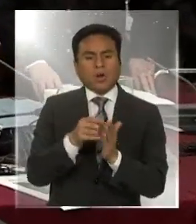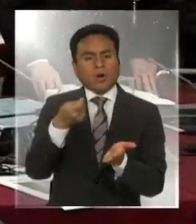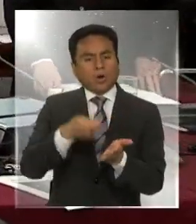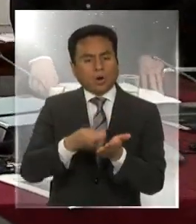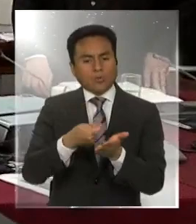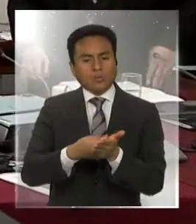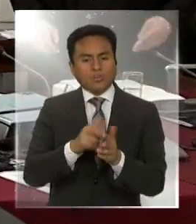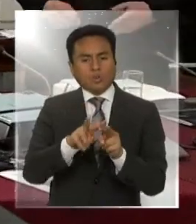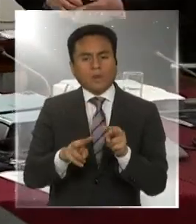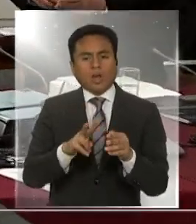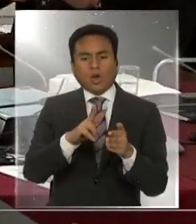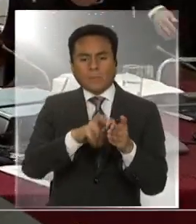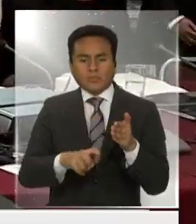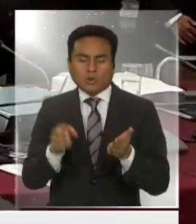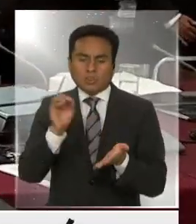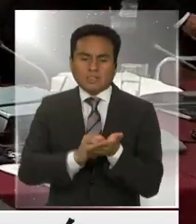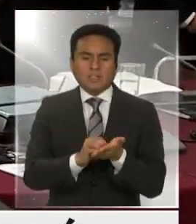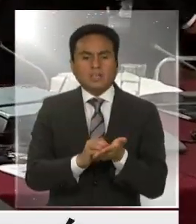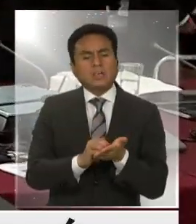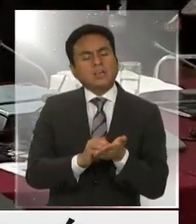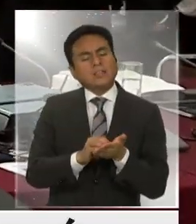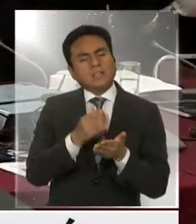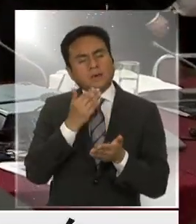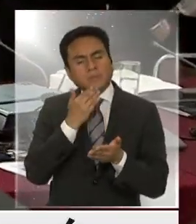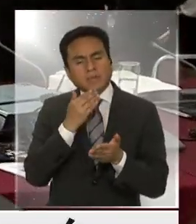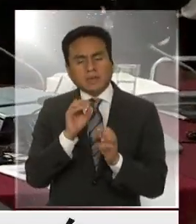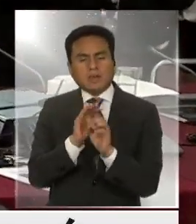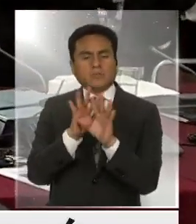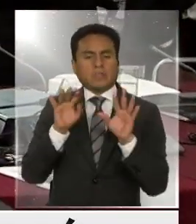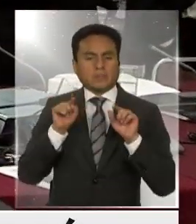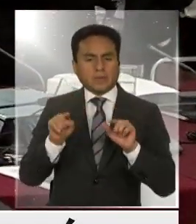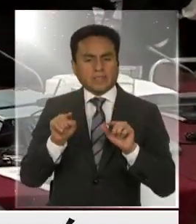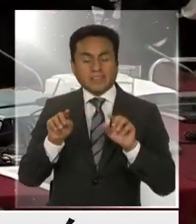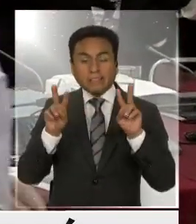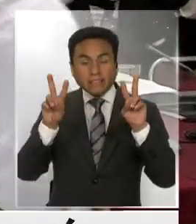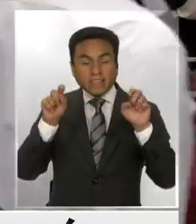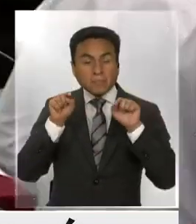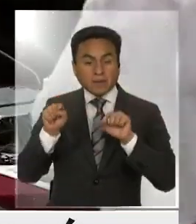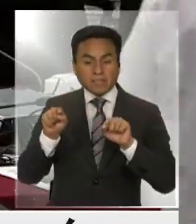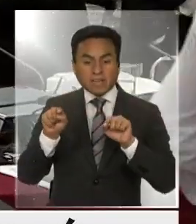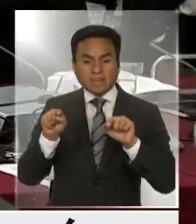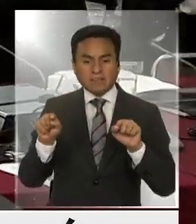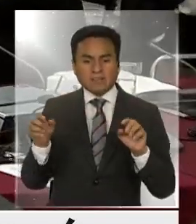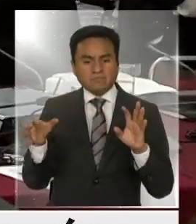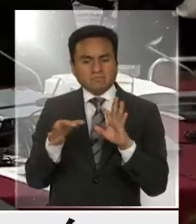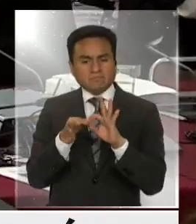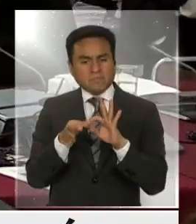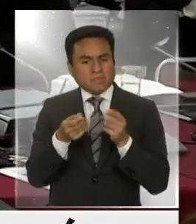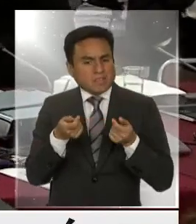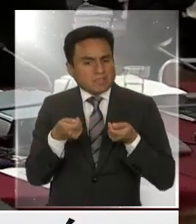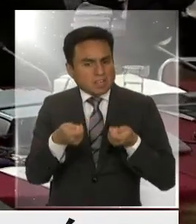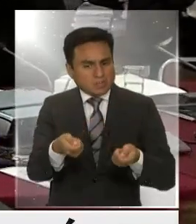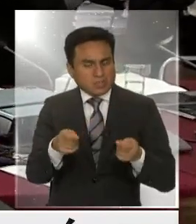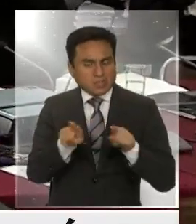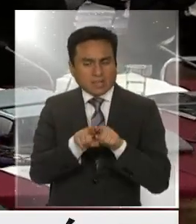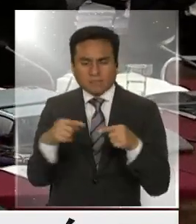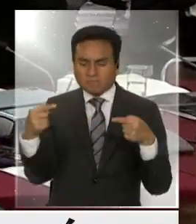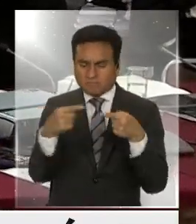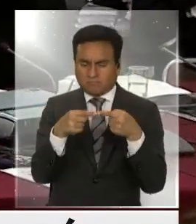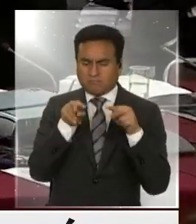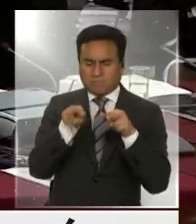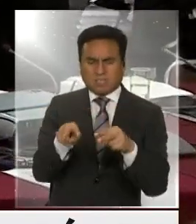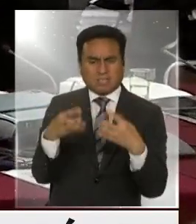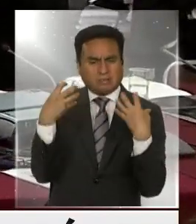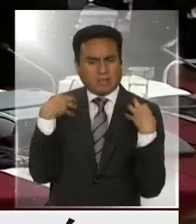de sobrecomisiones o segundos cobros de comisiones, y evidentemente esa temática no es de impacto financiero, por lo tanto no correspondía que fuera vista